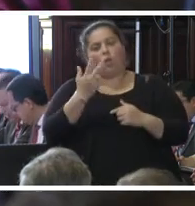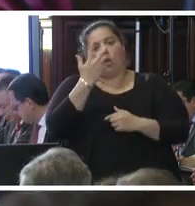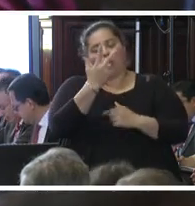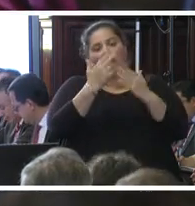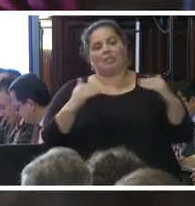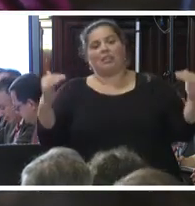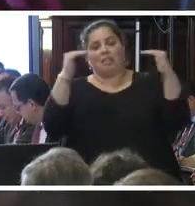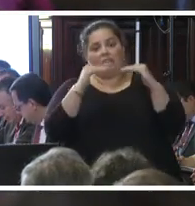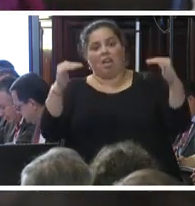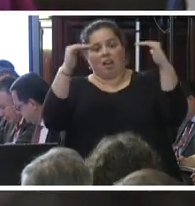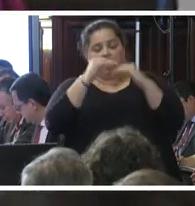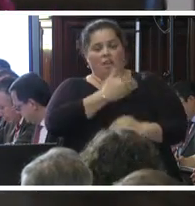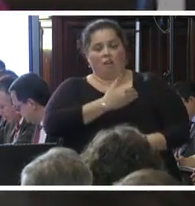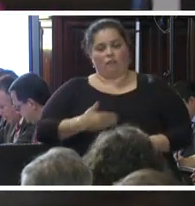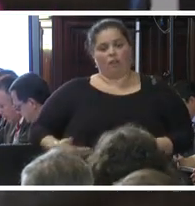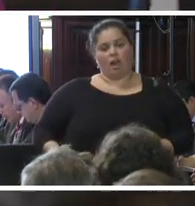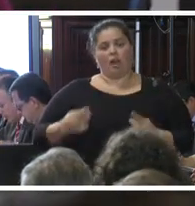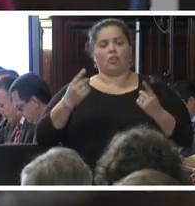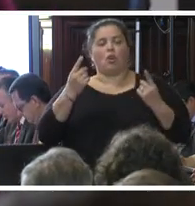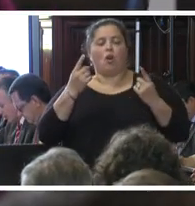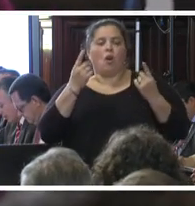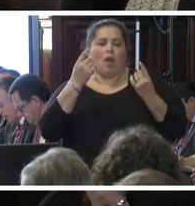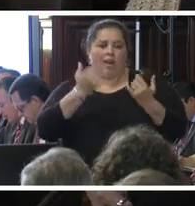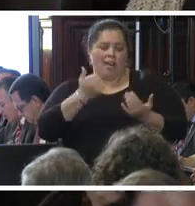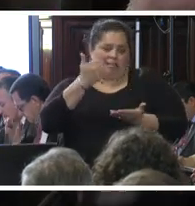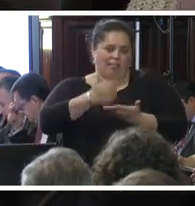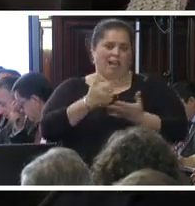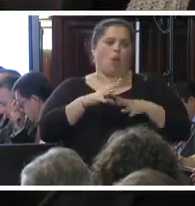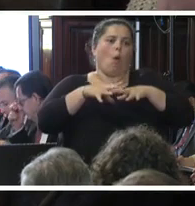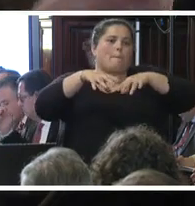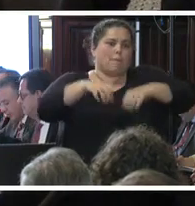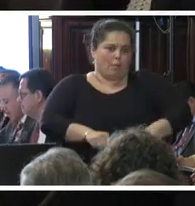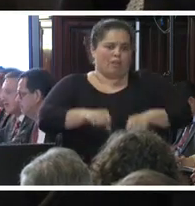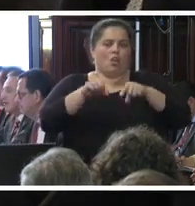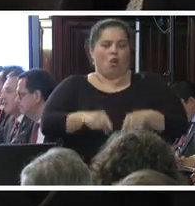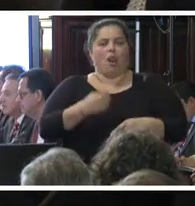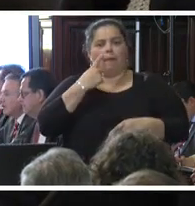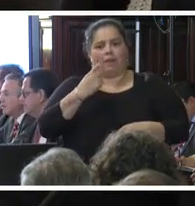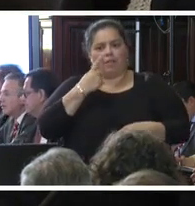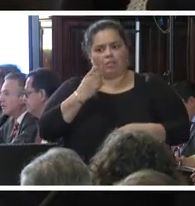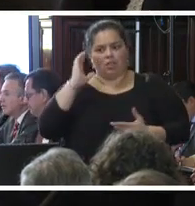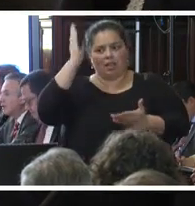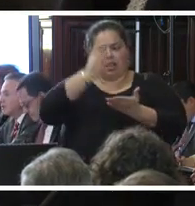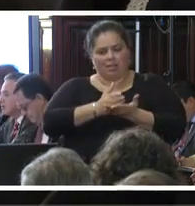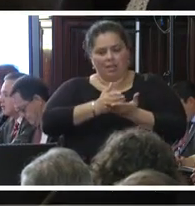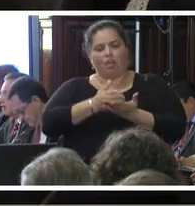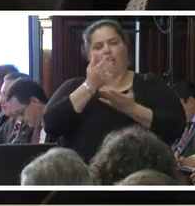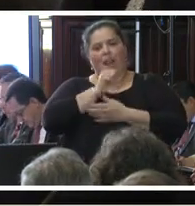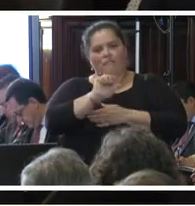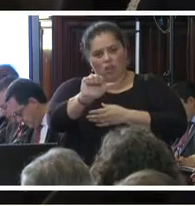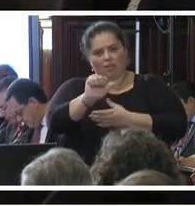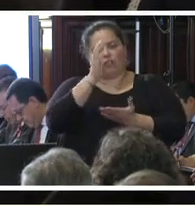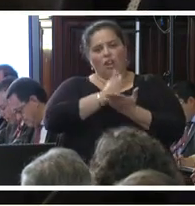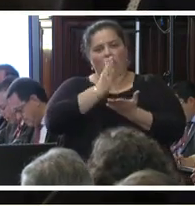de gobierno se encuentran comprometidos con la prevención, investigación y castigo de las violaciones de los derechos